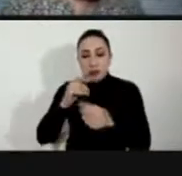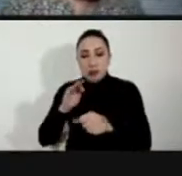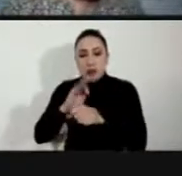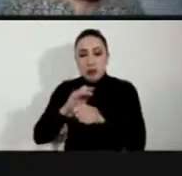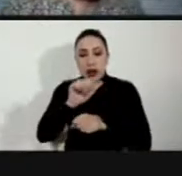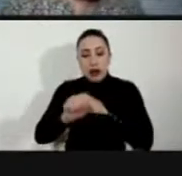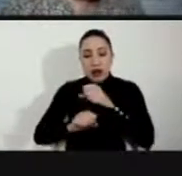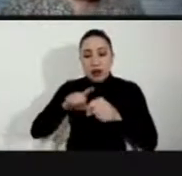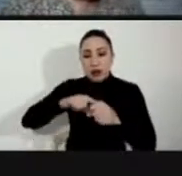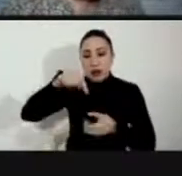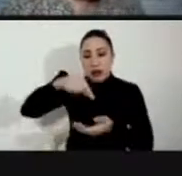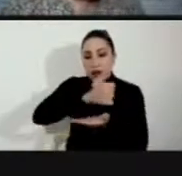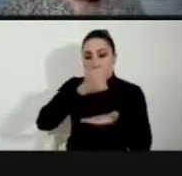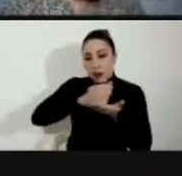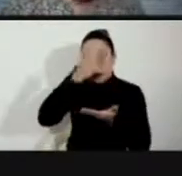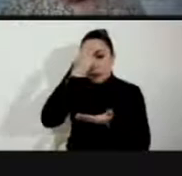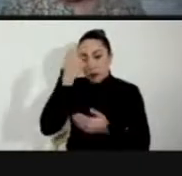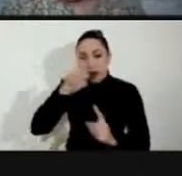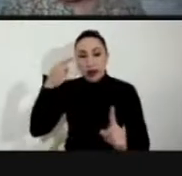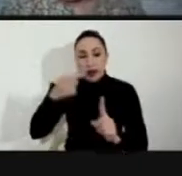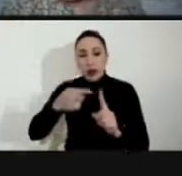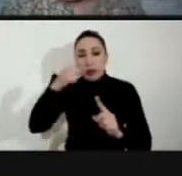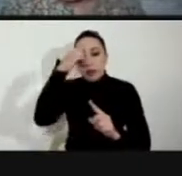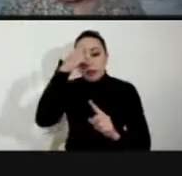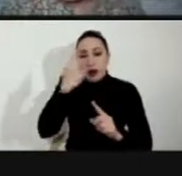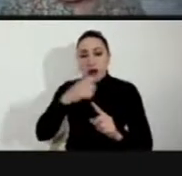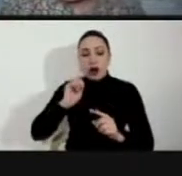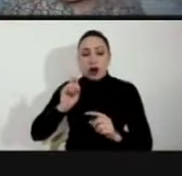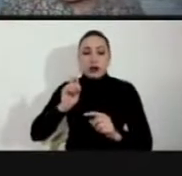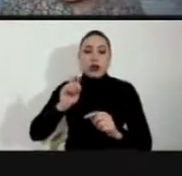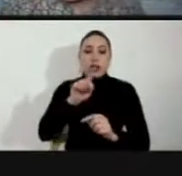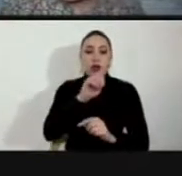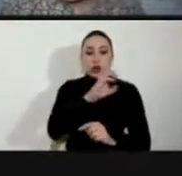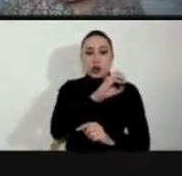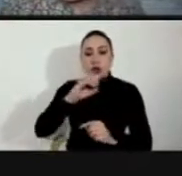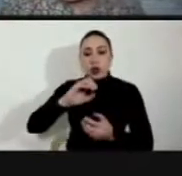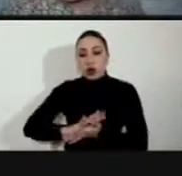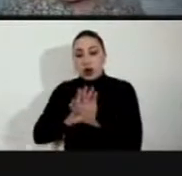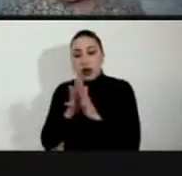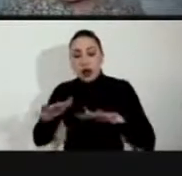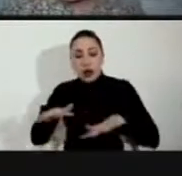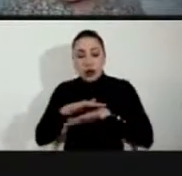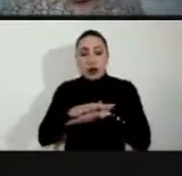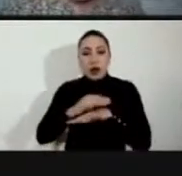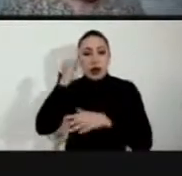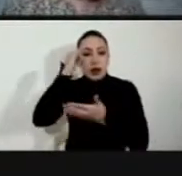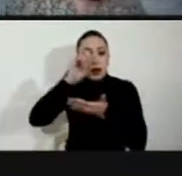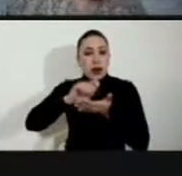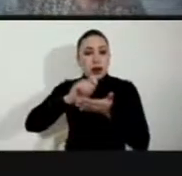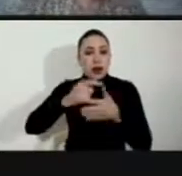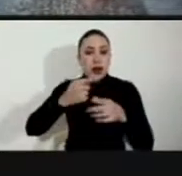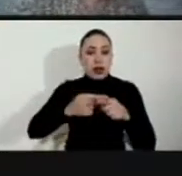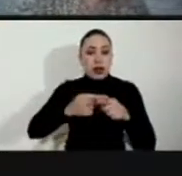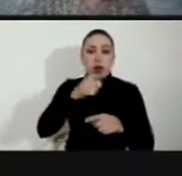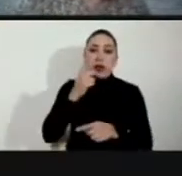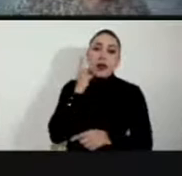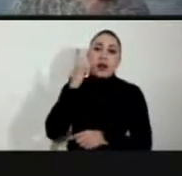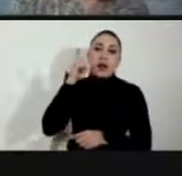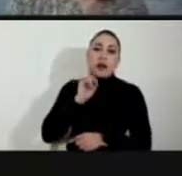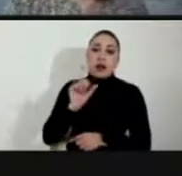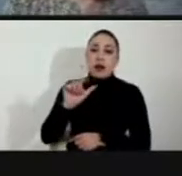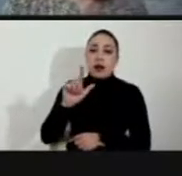en materia de transformación de zoológicos, suscrita por la diputada Alessandra Rojo de la Vega Piccolo, integrante del Grupo Parlamentario del Partido